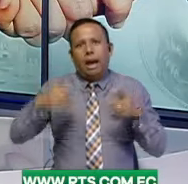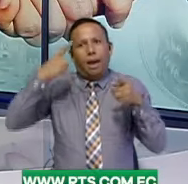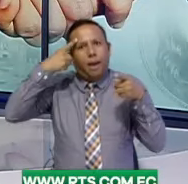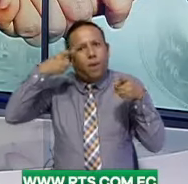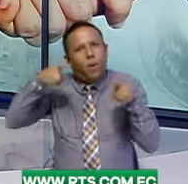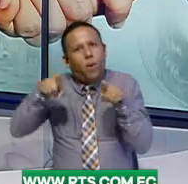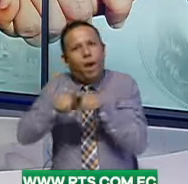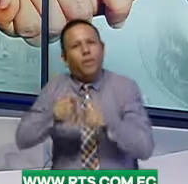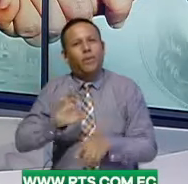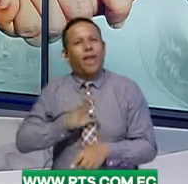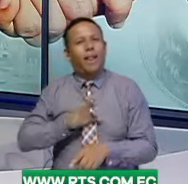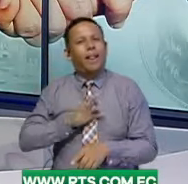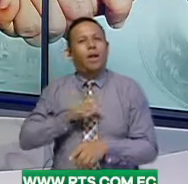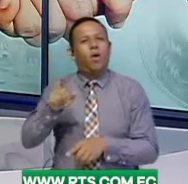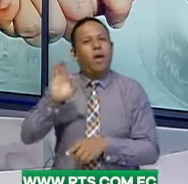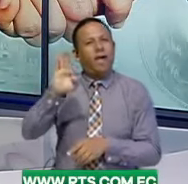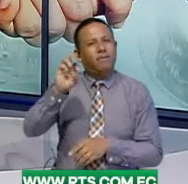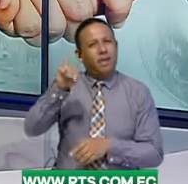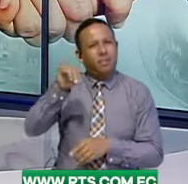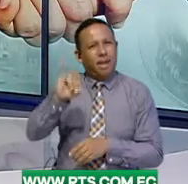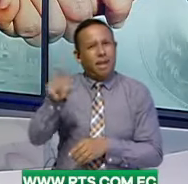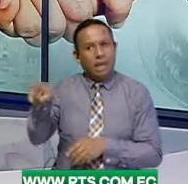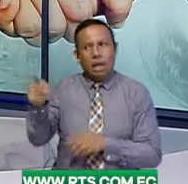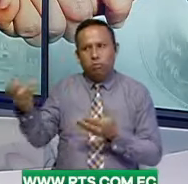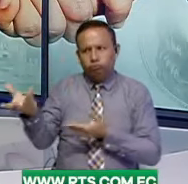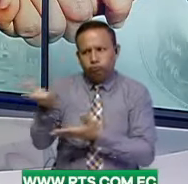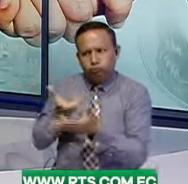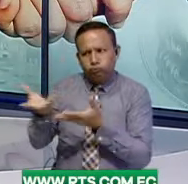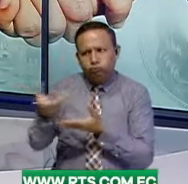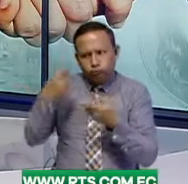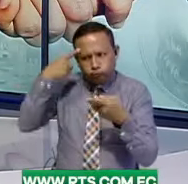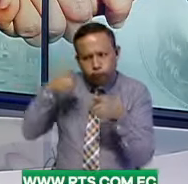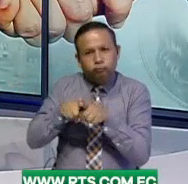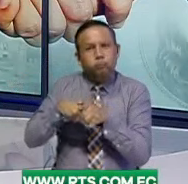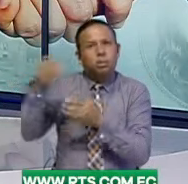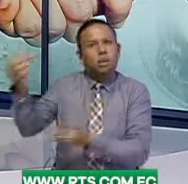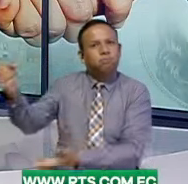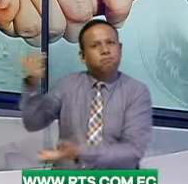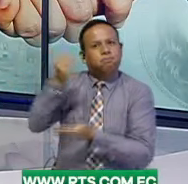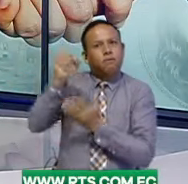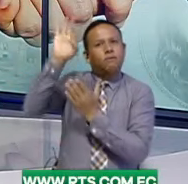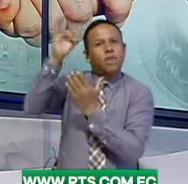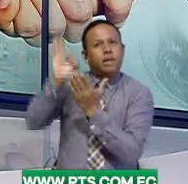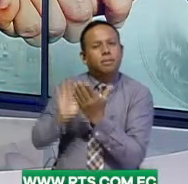técnico con el Fondo Monetario Internacional para un programa de financiamiento por un total de